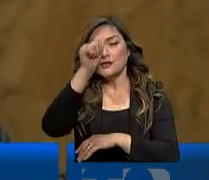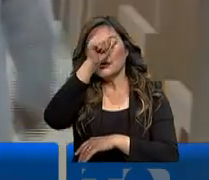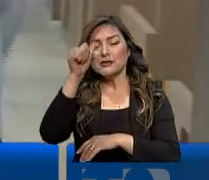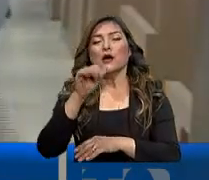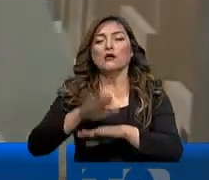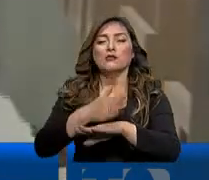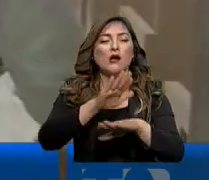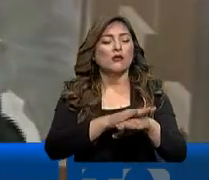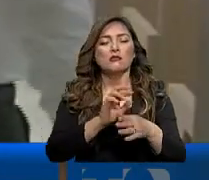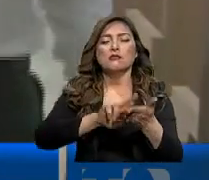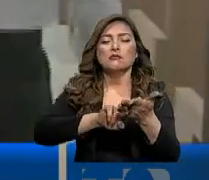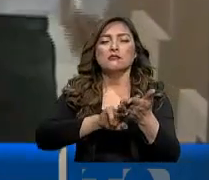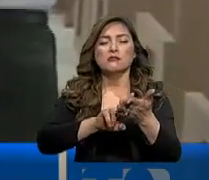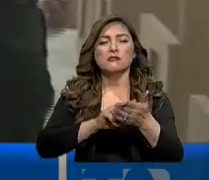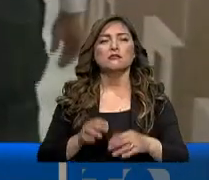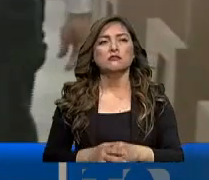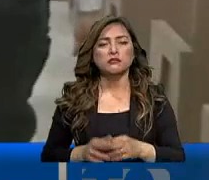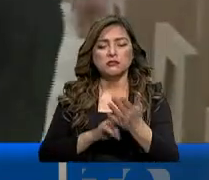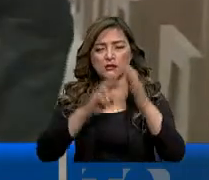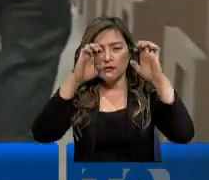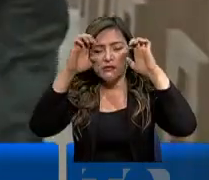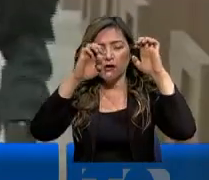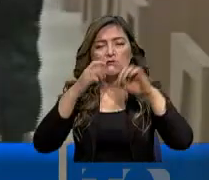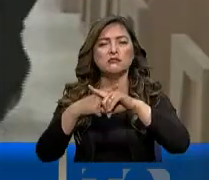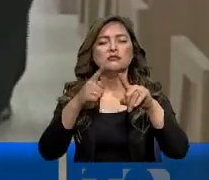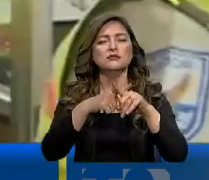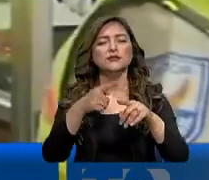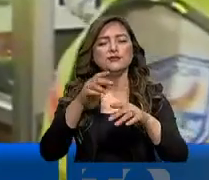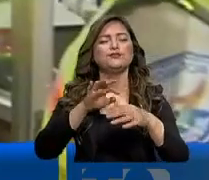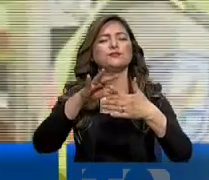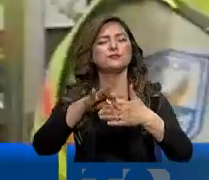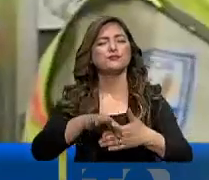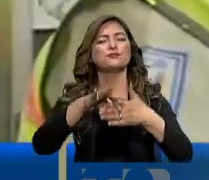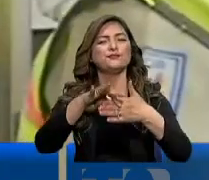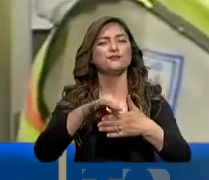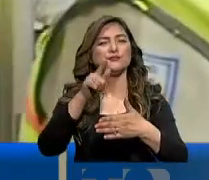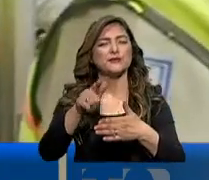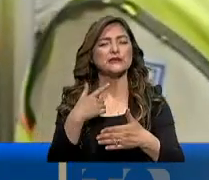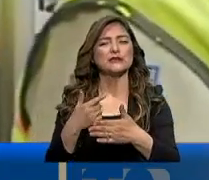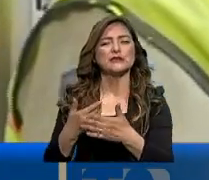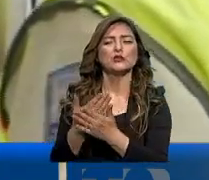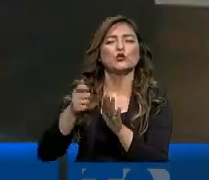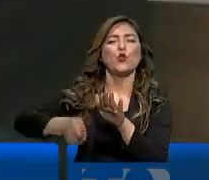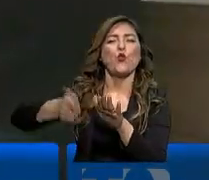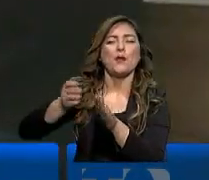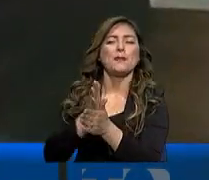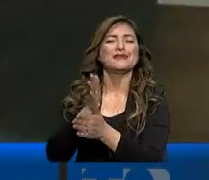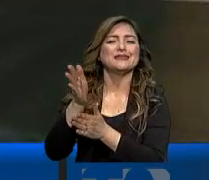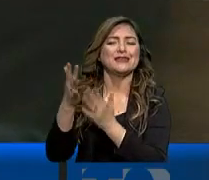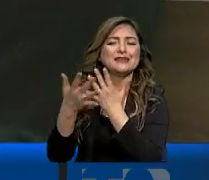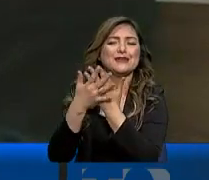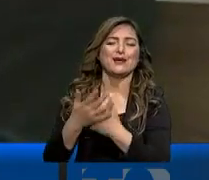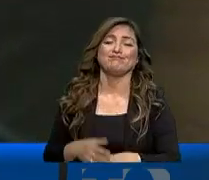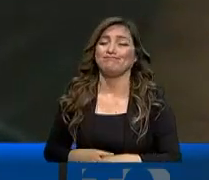judicial. Uno de los pendientes, también señalado por la Corte Constitucional, la implementación de unidades judiciales especializadas en